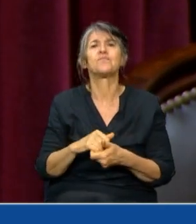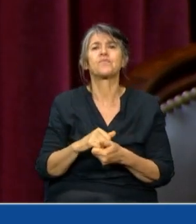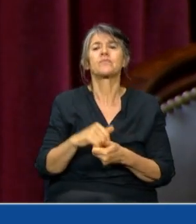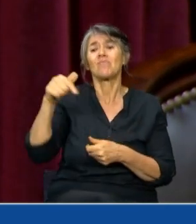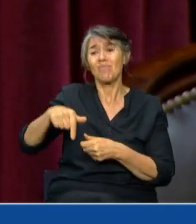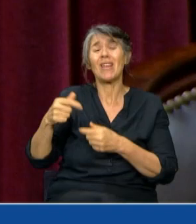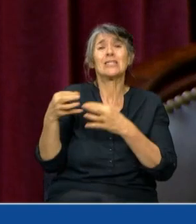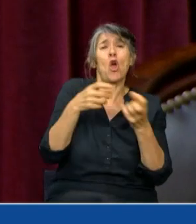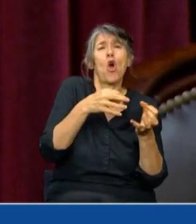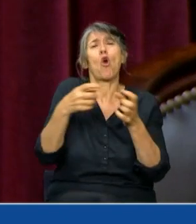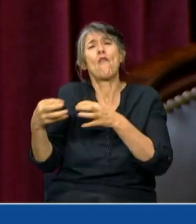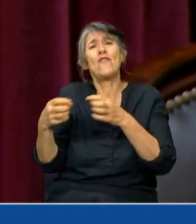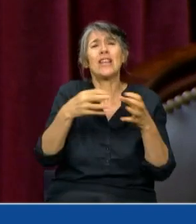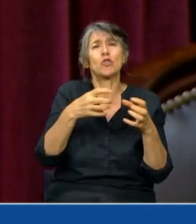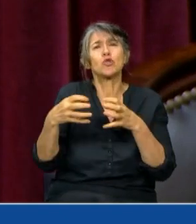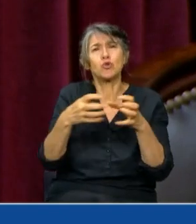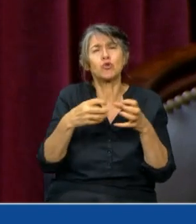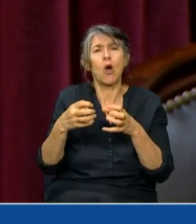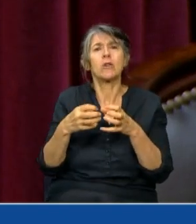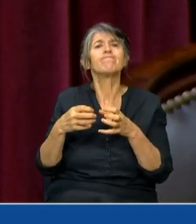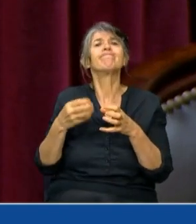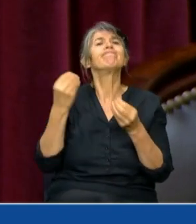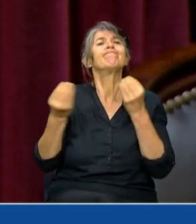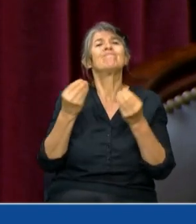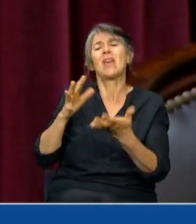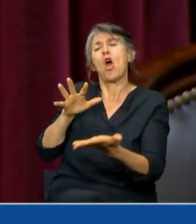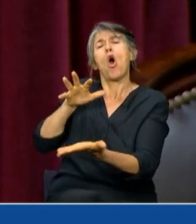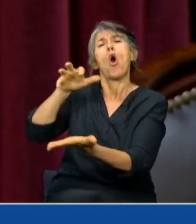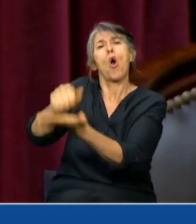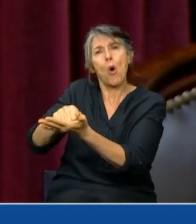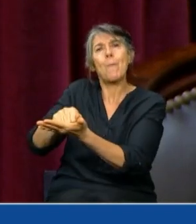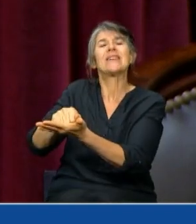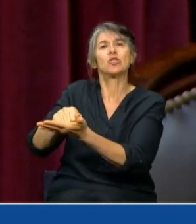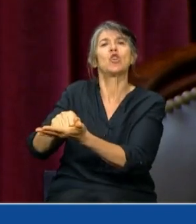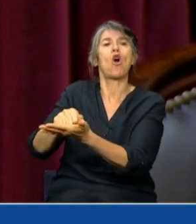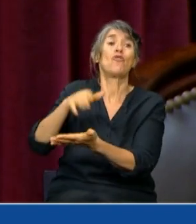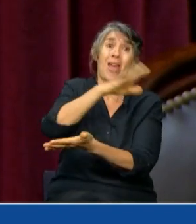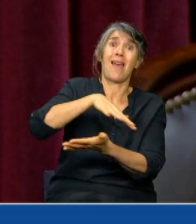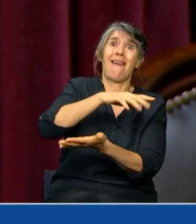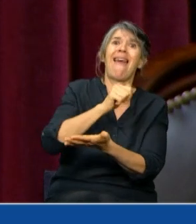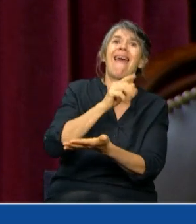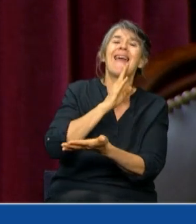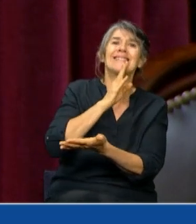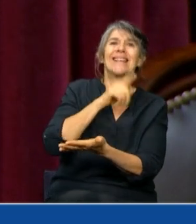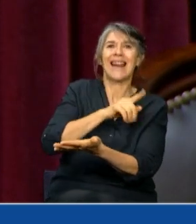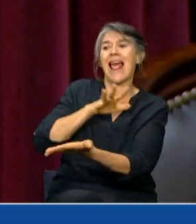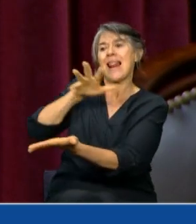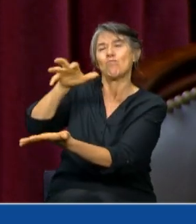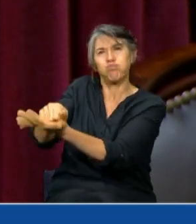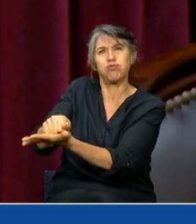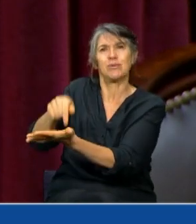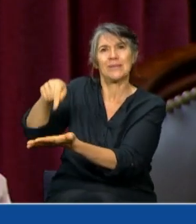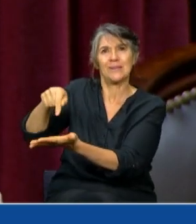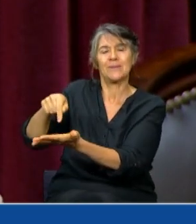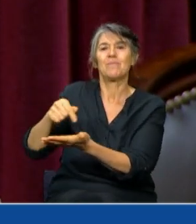conflicto tiene como base la ocupación colonial del Estado de Israel del territorio palestino, que ha convertido